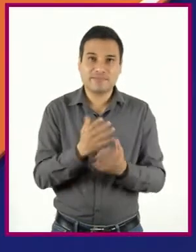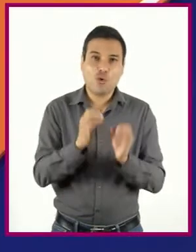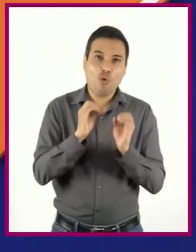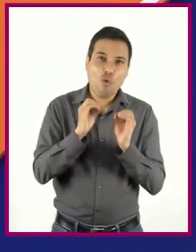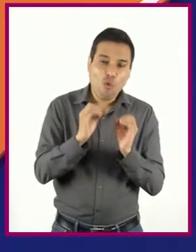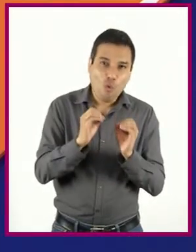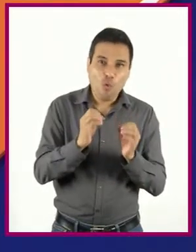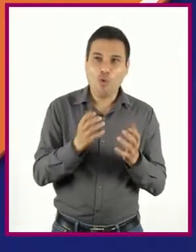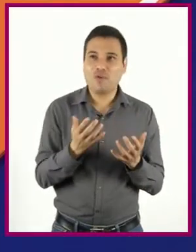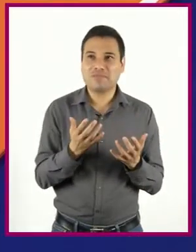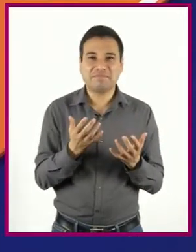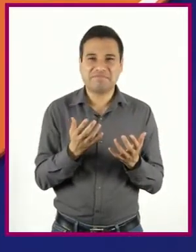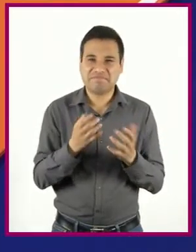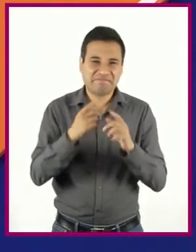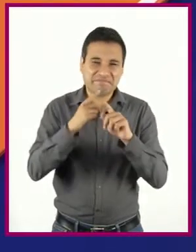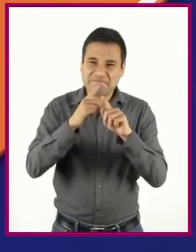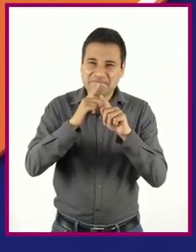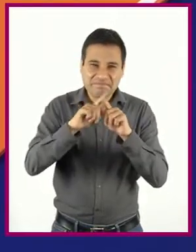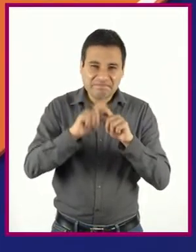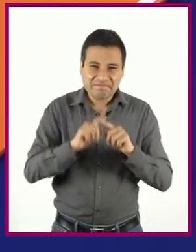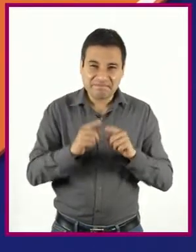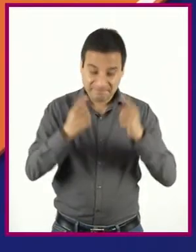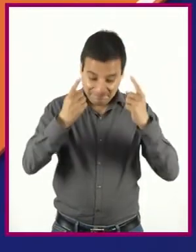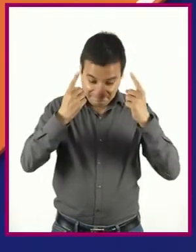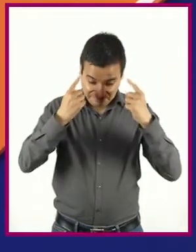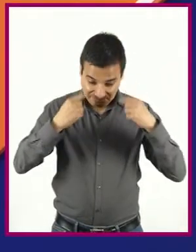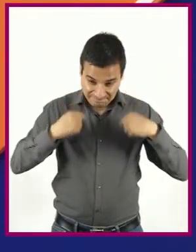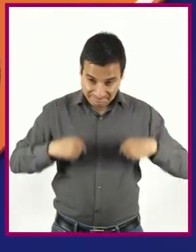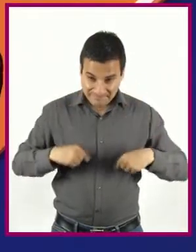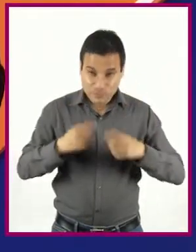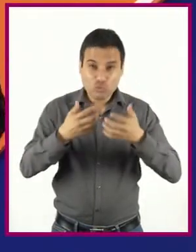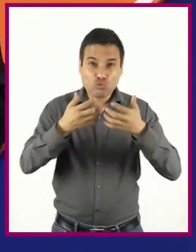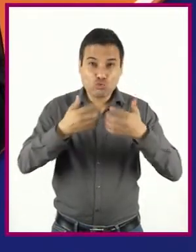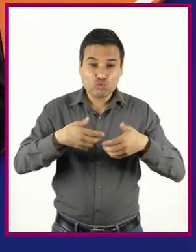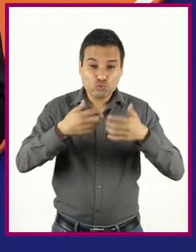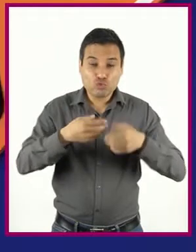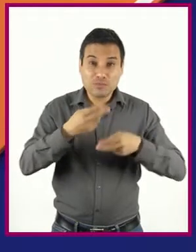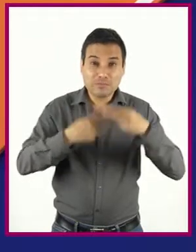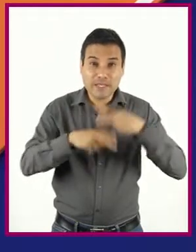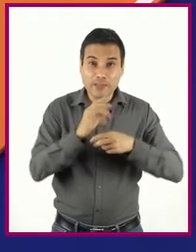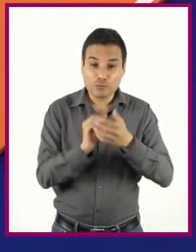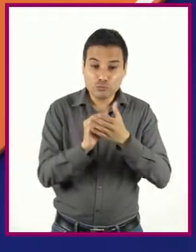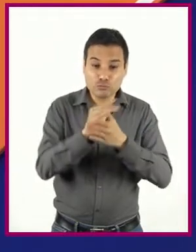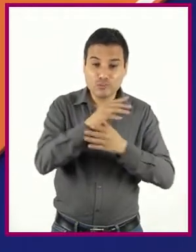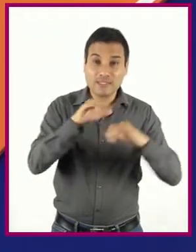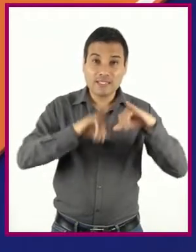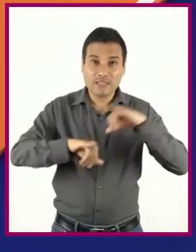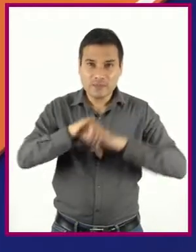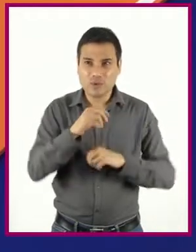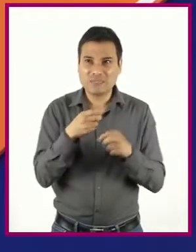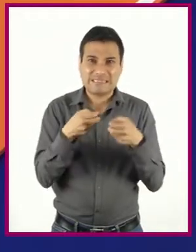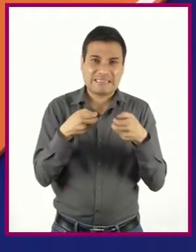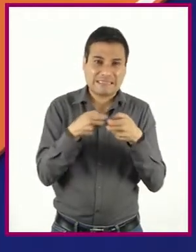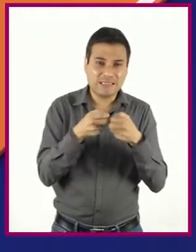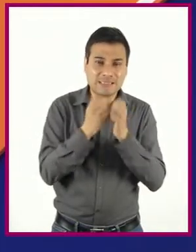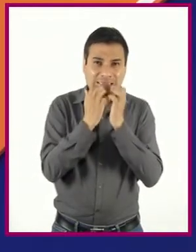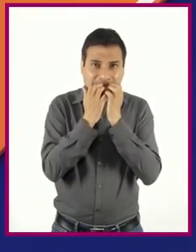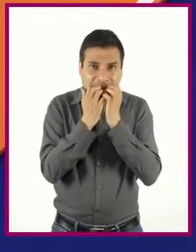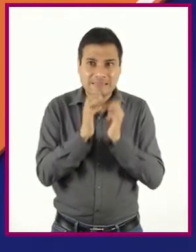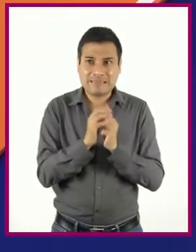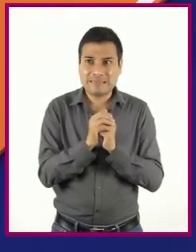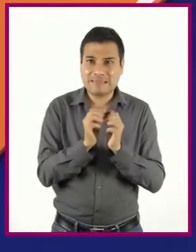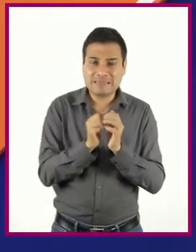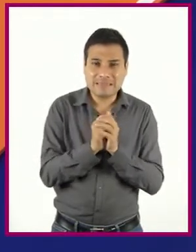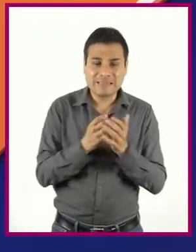producción de reacciones químicas en el organismo que generan ansiedad, miedo, negación y